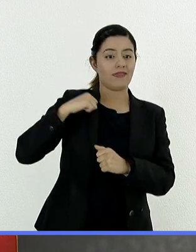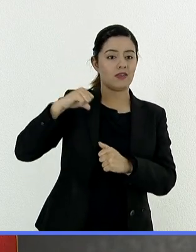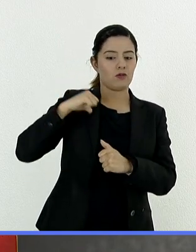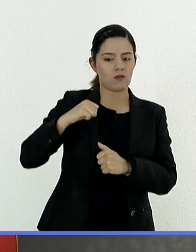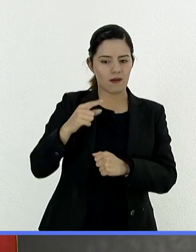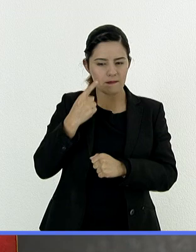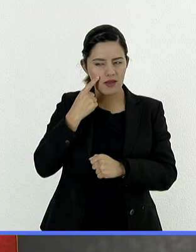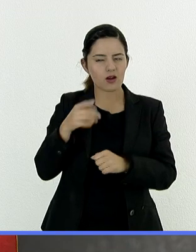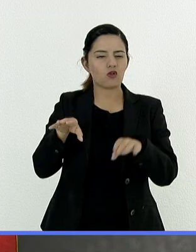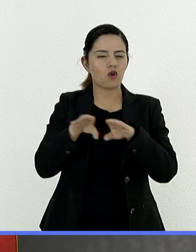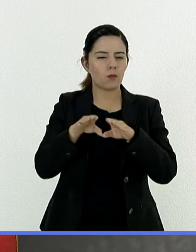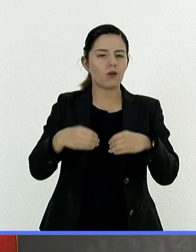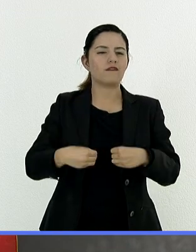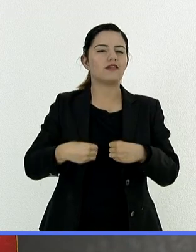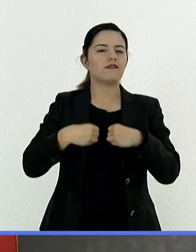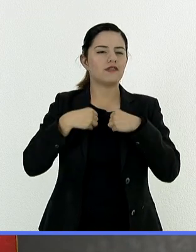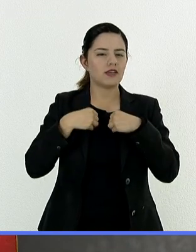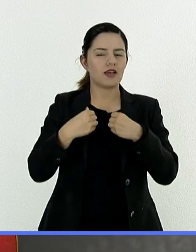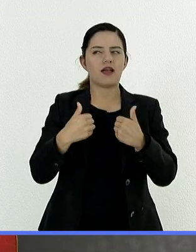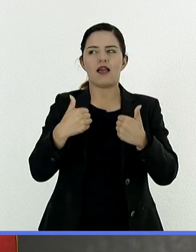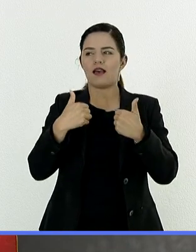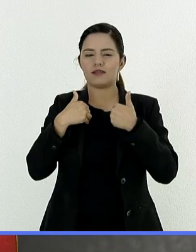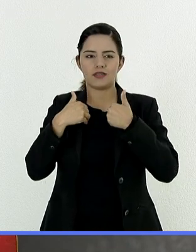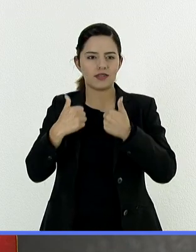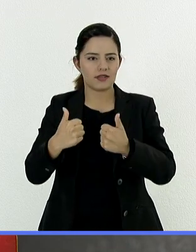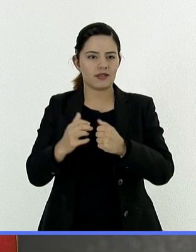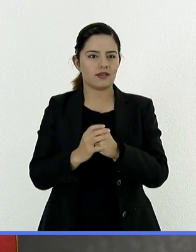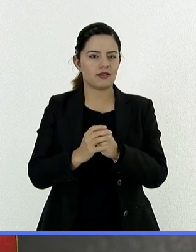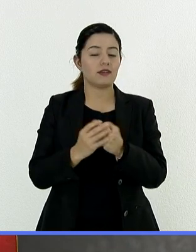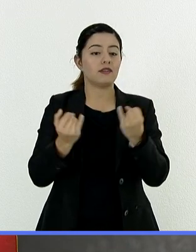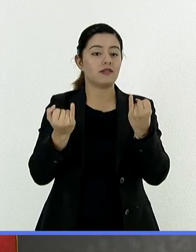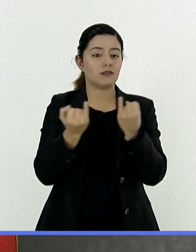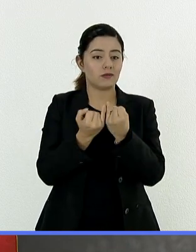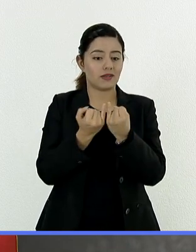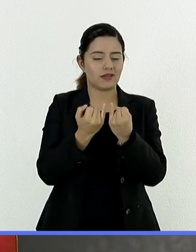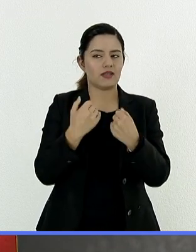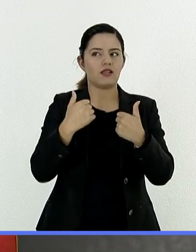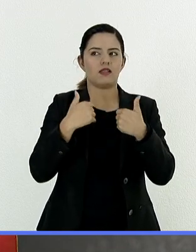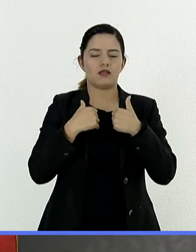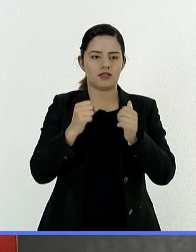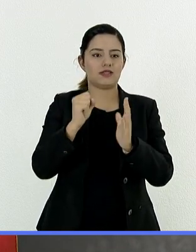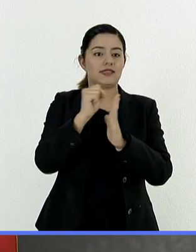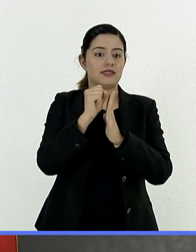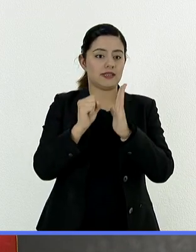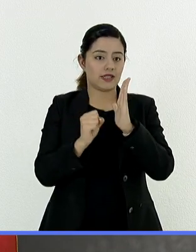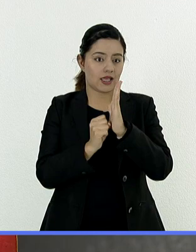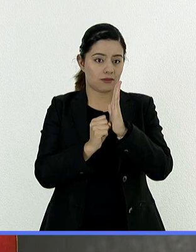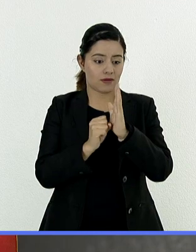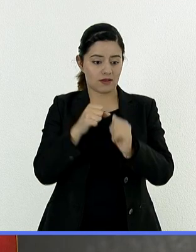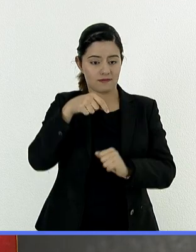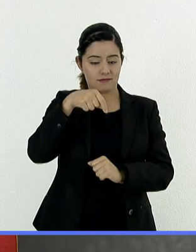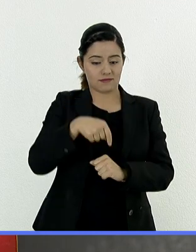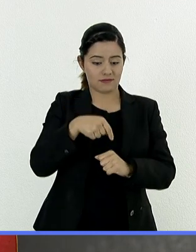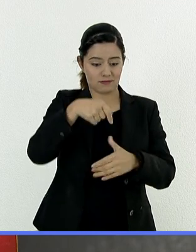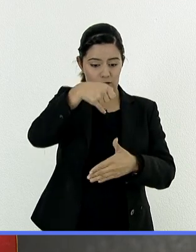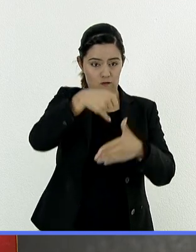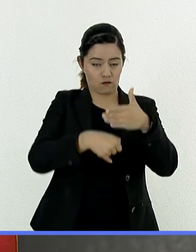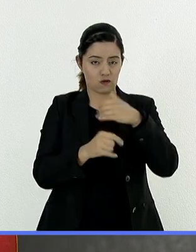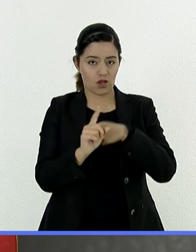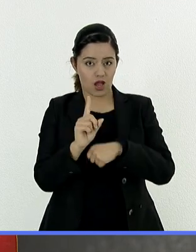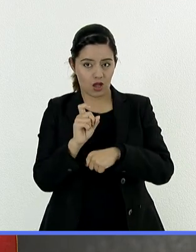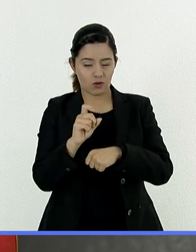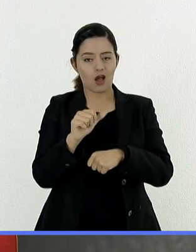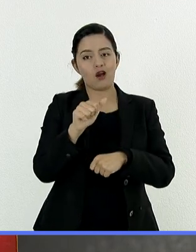presente entender cómo está estos acuíferos estos sistemas interactúan con muchos otros ecosistemas